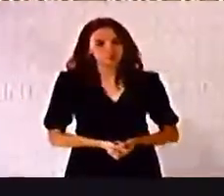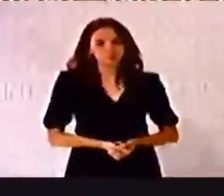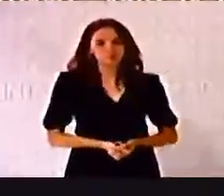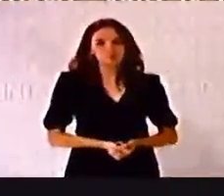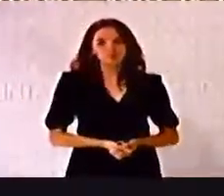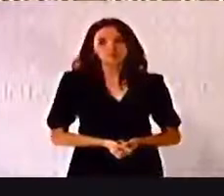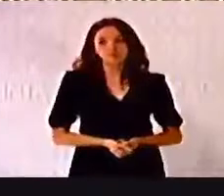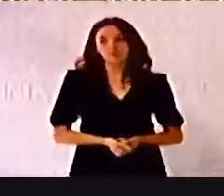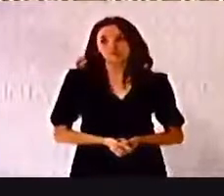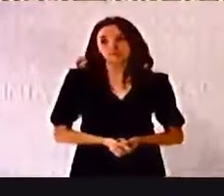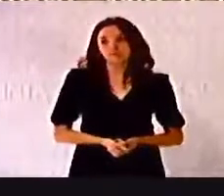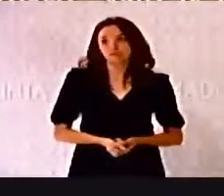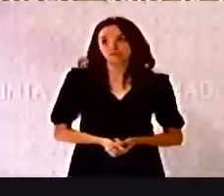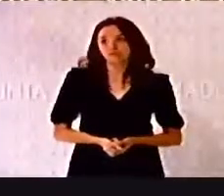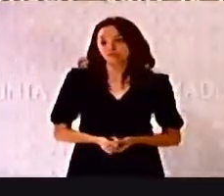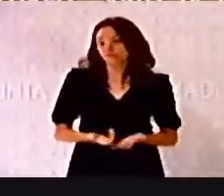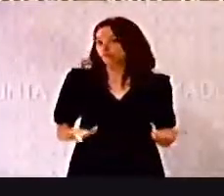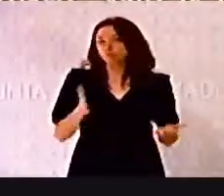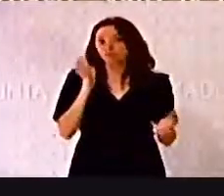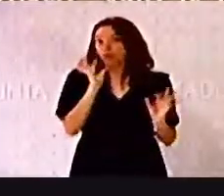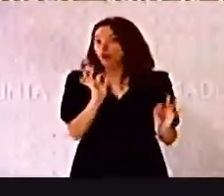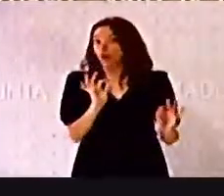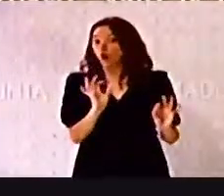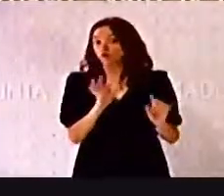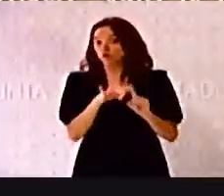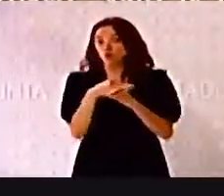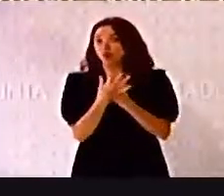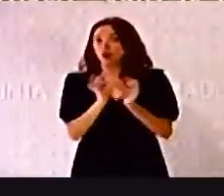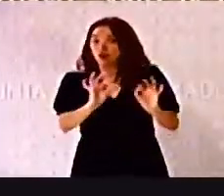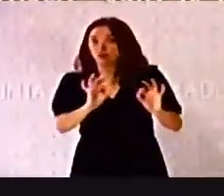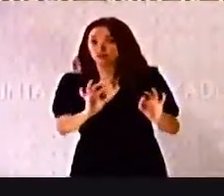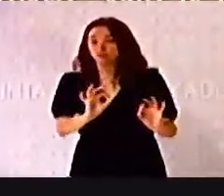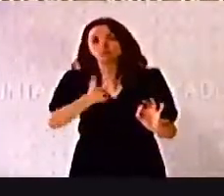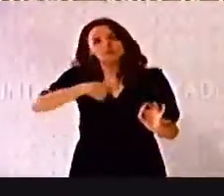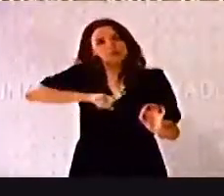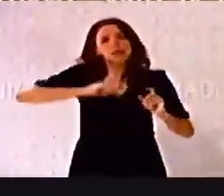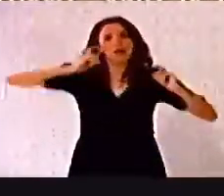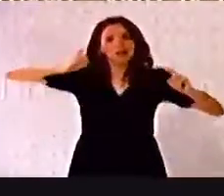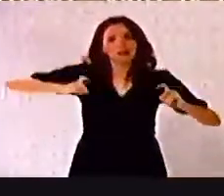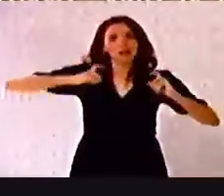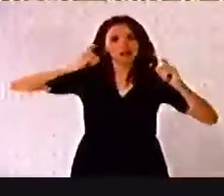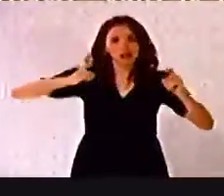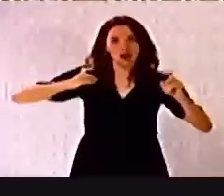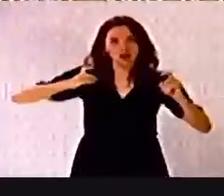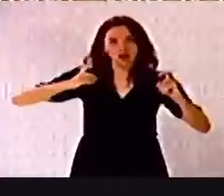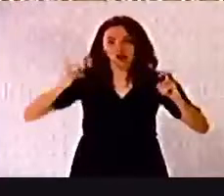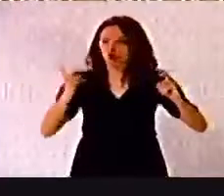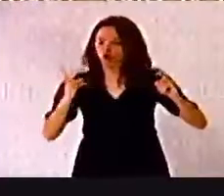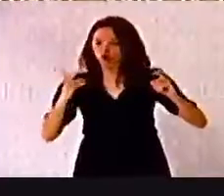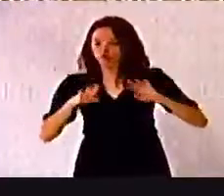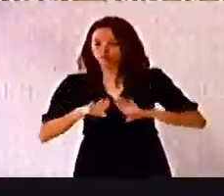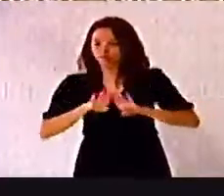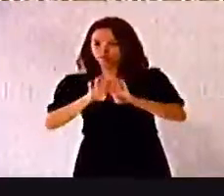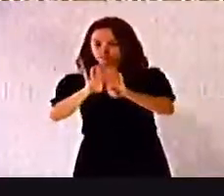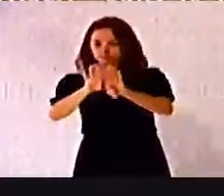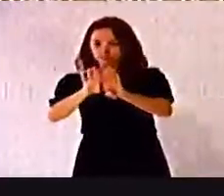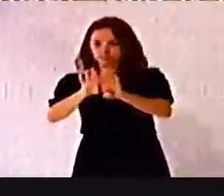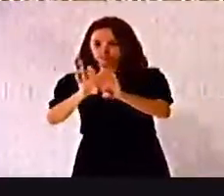Y yo creo que eso es así, intentando que esto todo se haga en paralelo a un